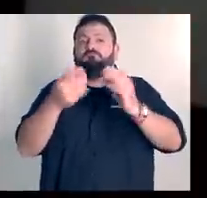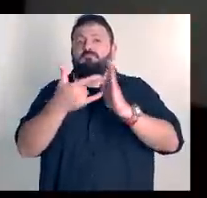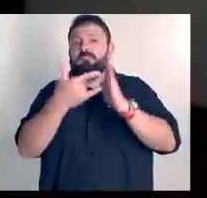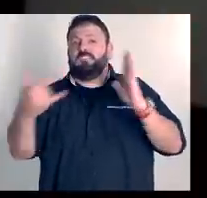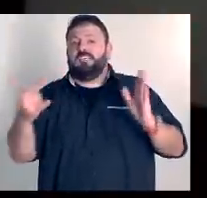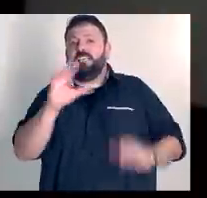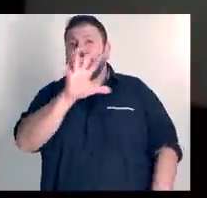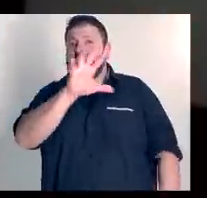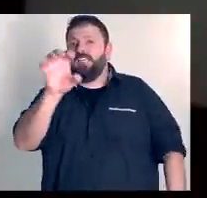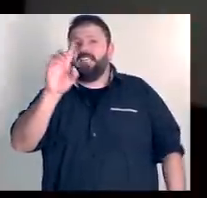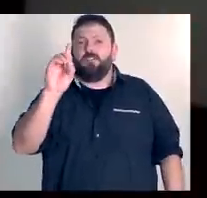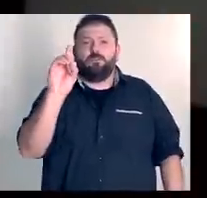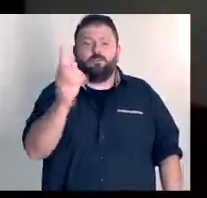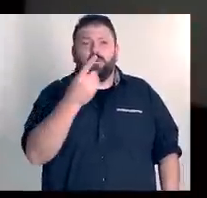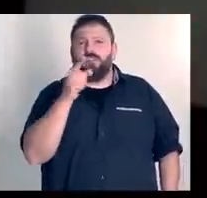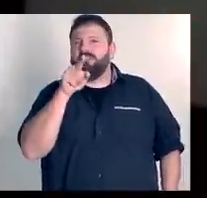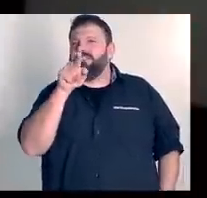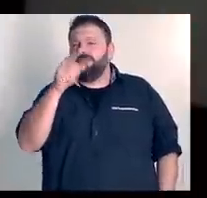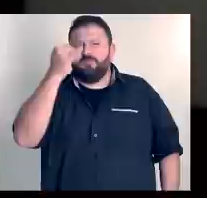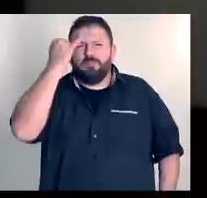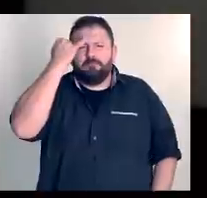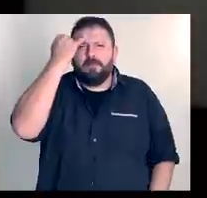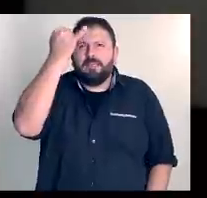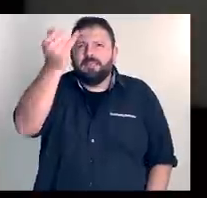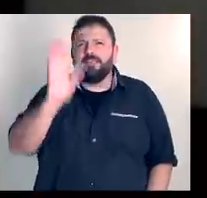que tú imagínate